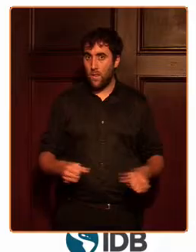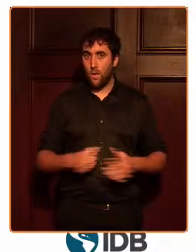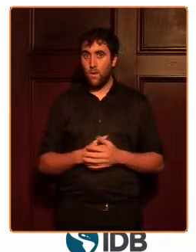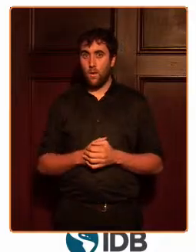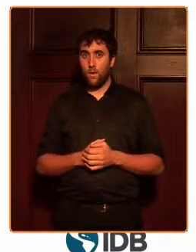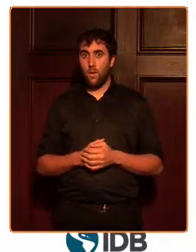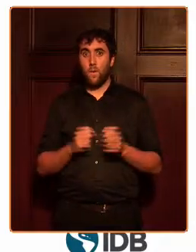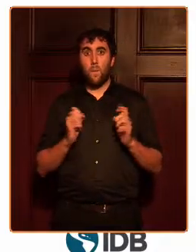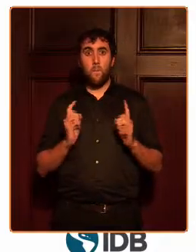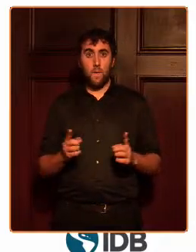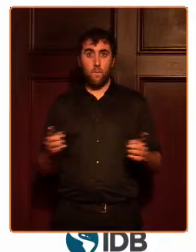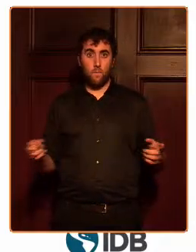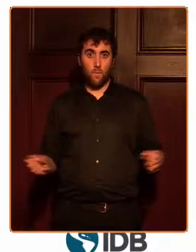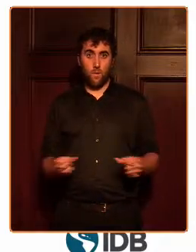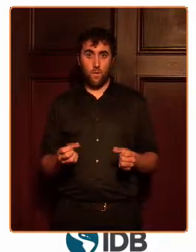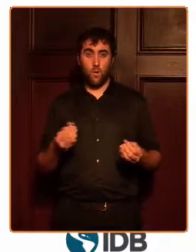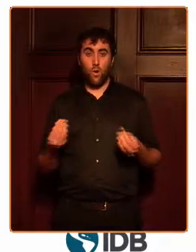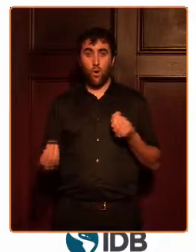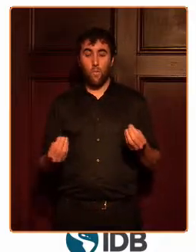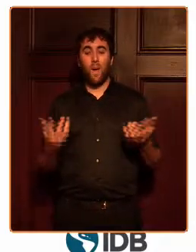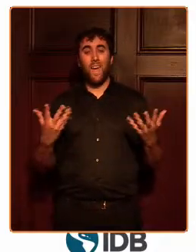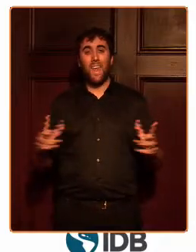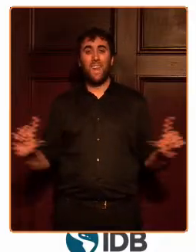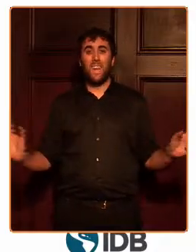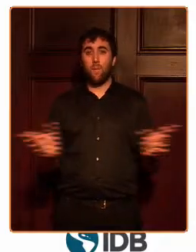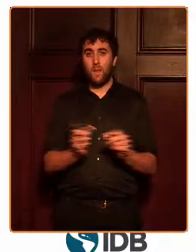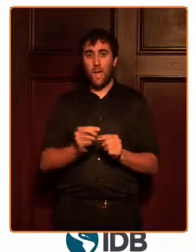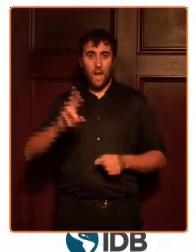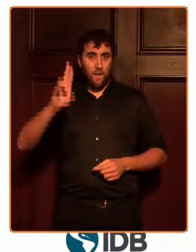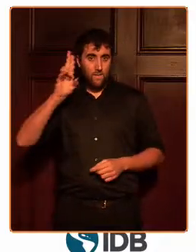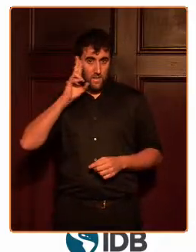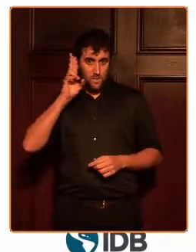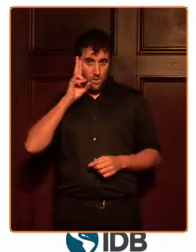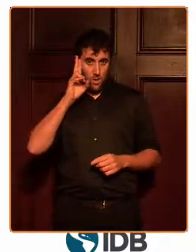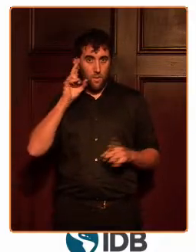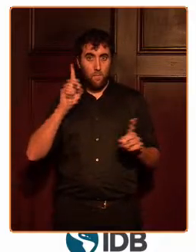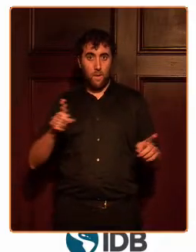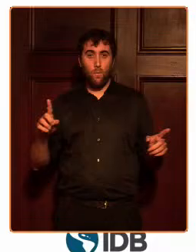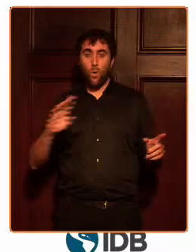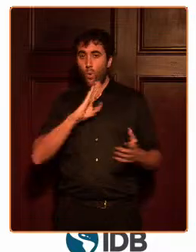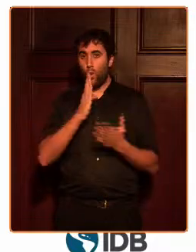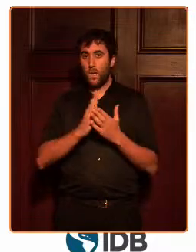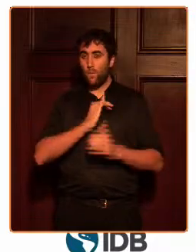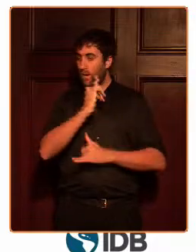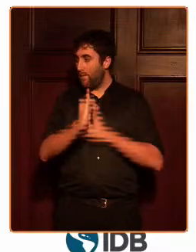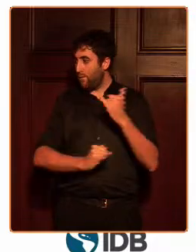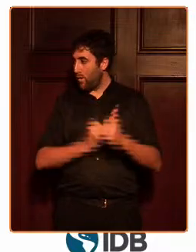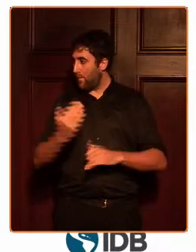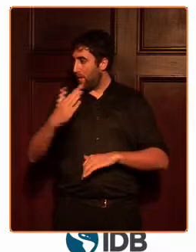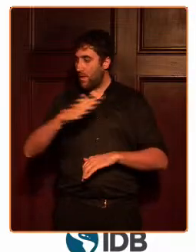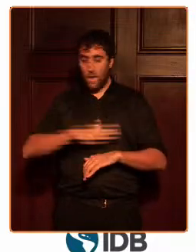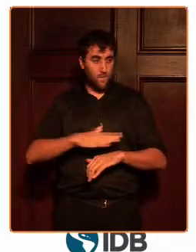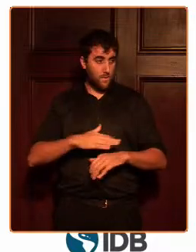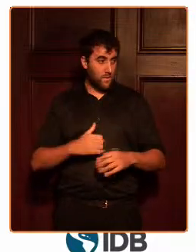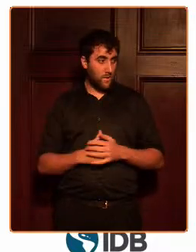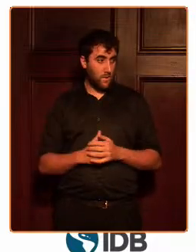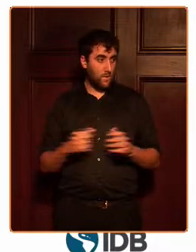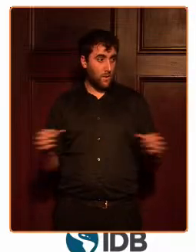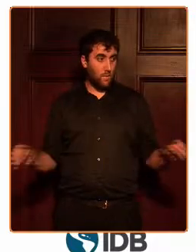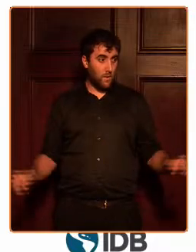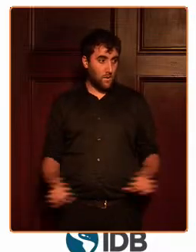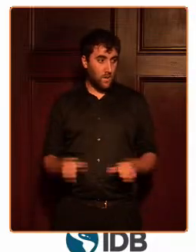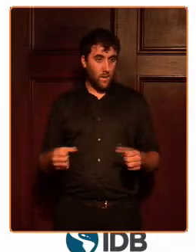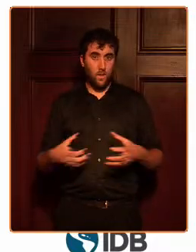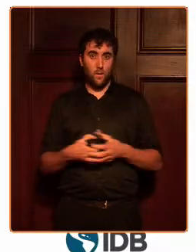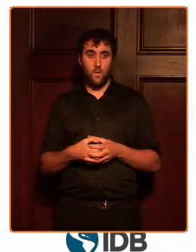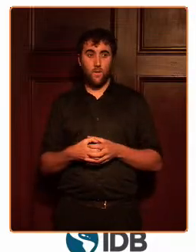poco irónico, pero sí quería terminar con esta reflexión del último informe de Talis, porque creo que aquí tenemos una gran oportunidad en la